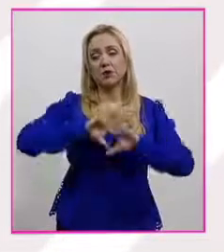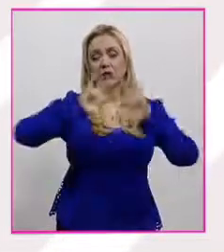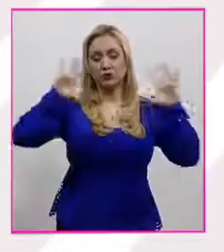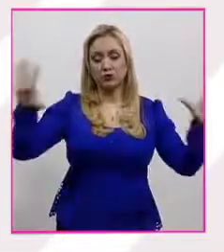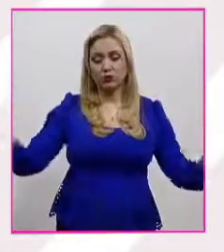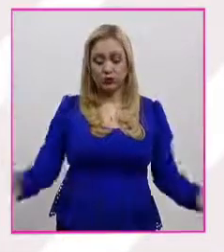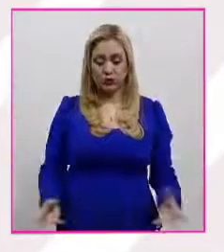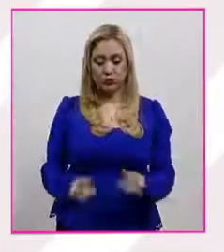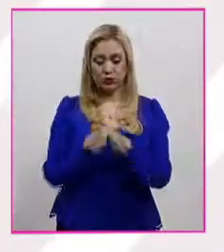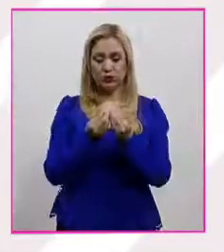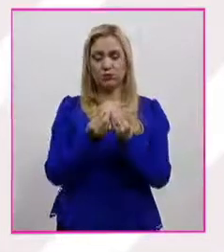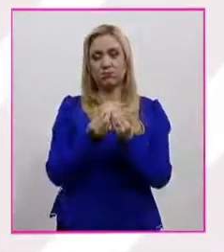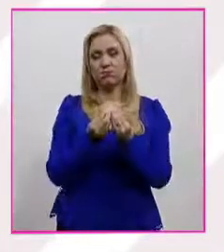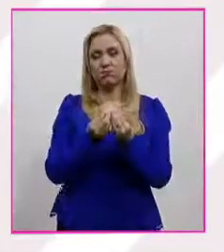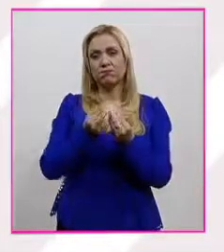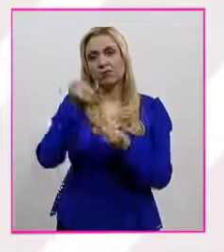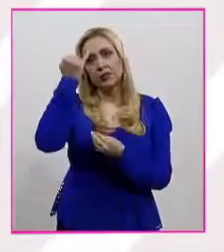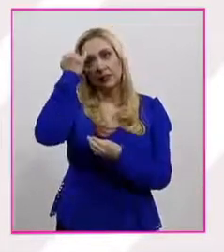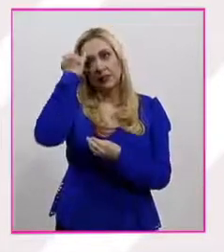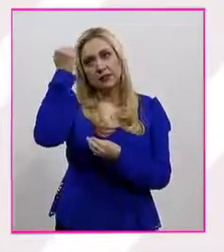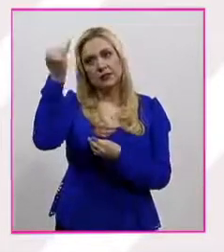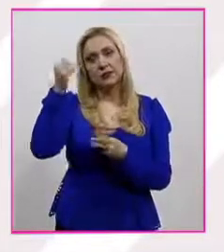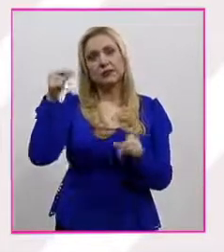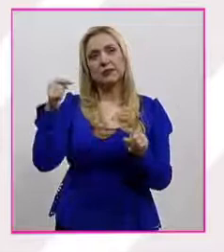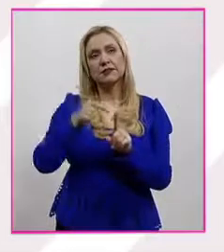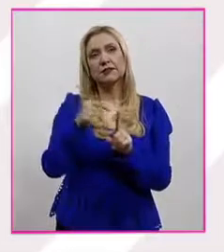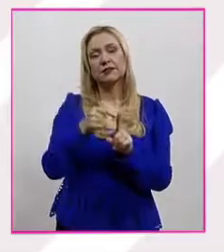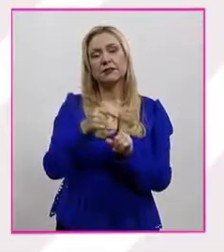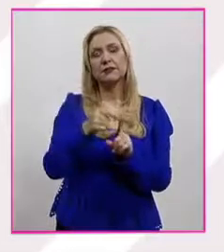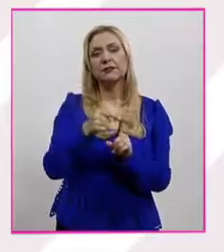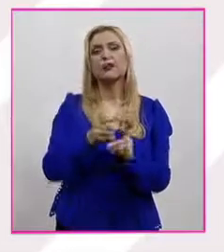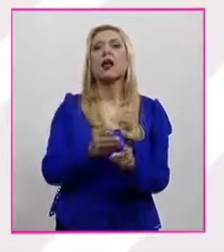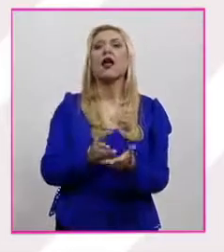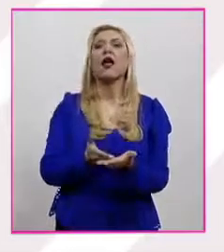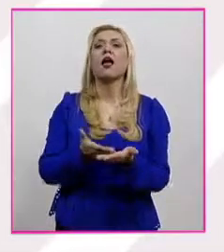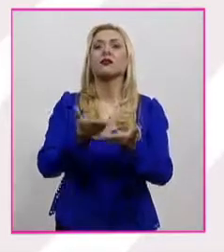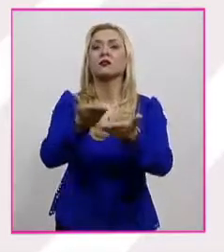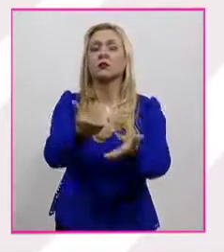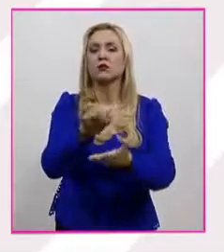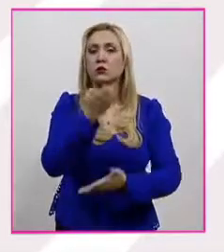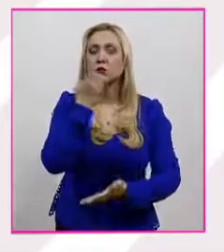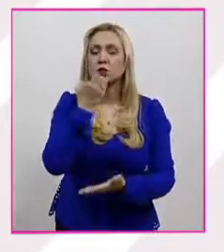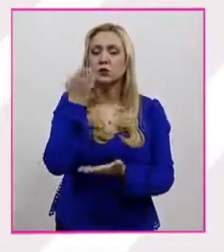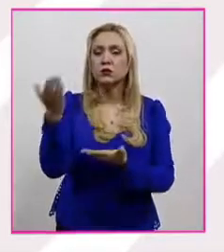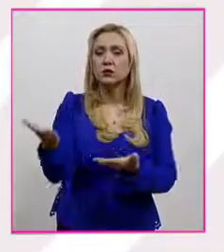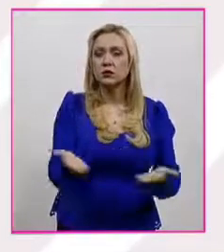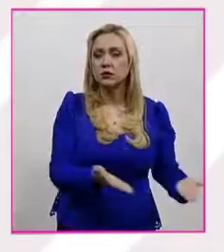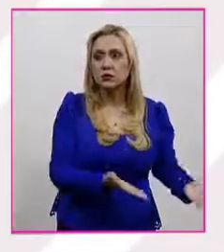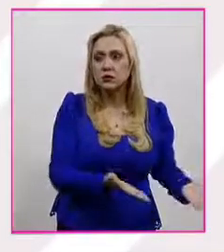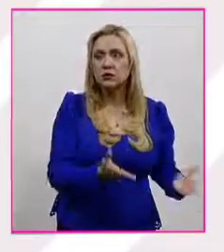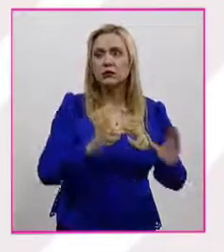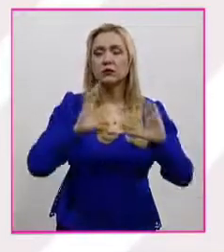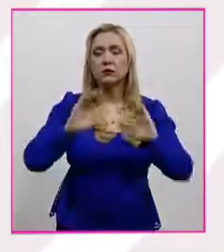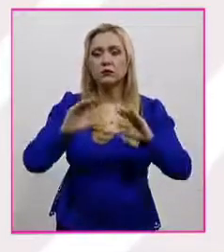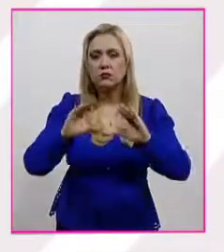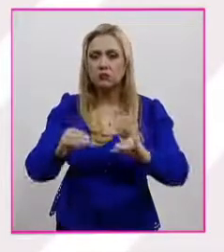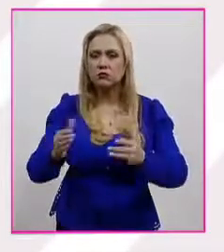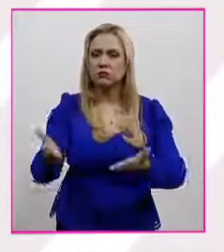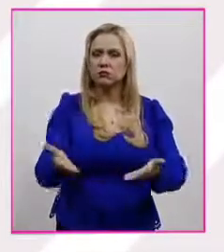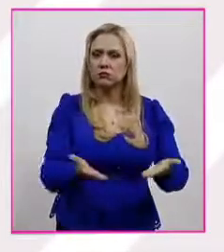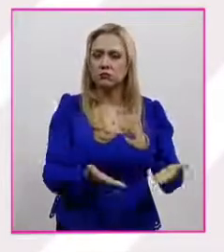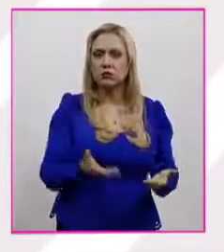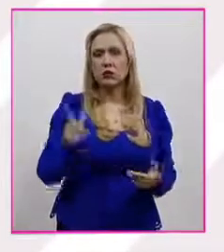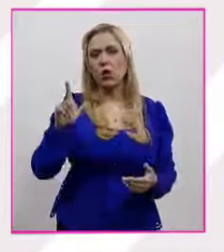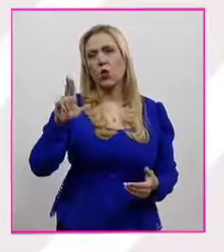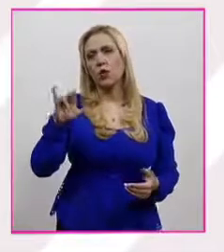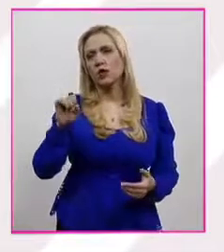así decirlo, la idea en términos del acceso a la educación y cómo justo, o sea, partiendo de lo que nos planteaba Luis,